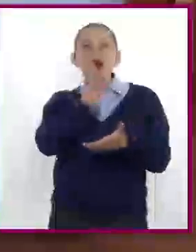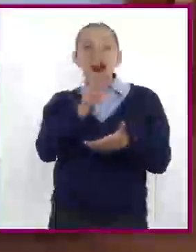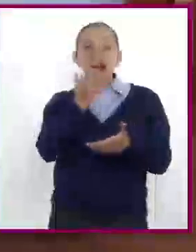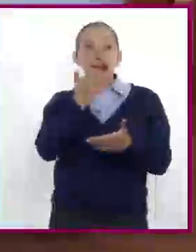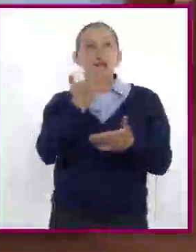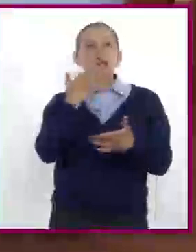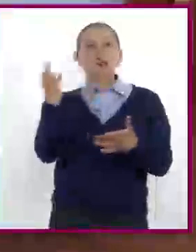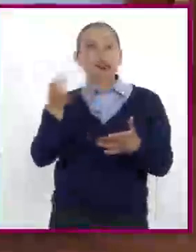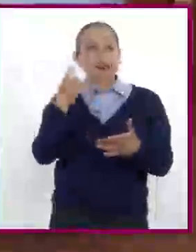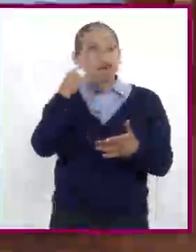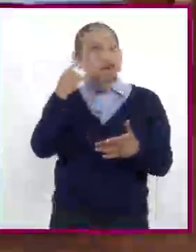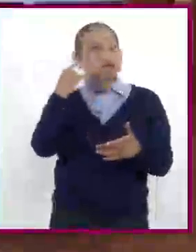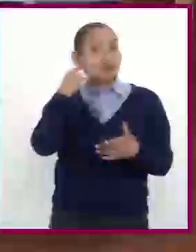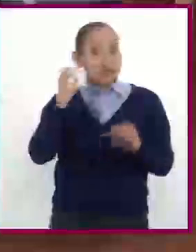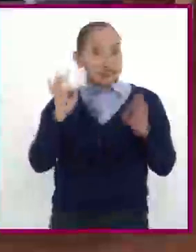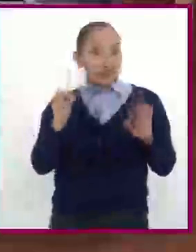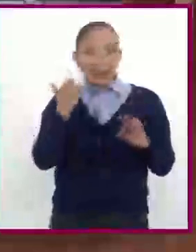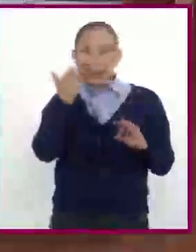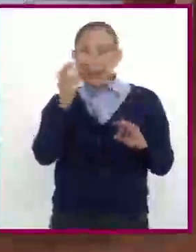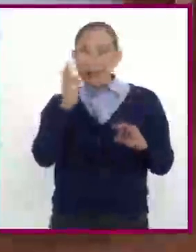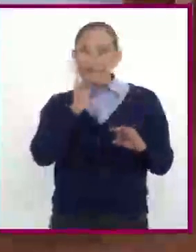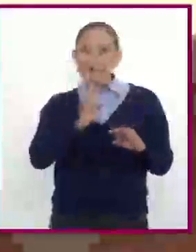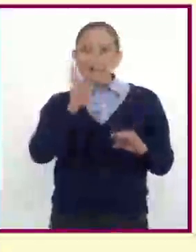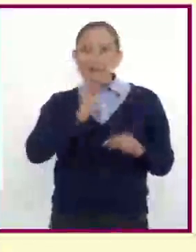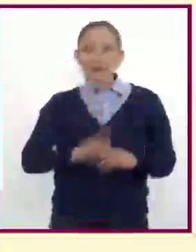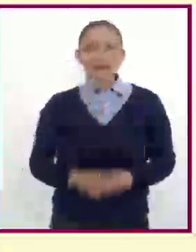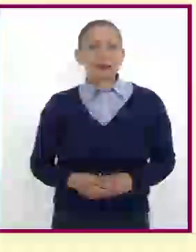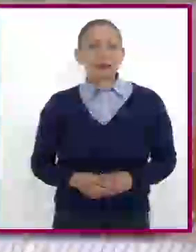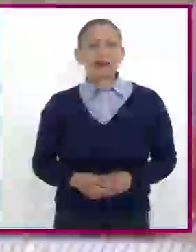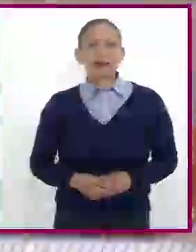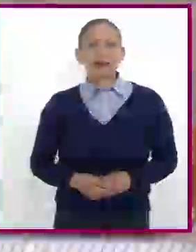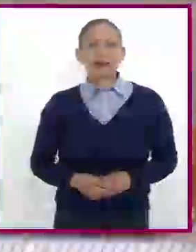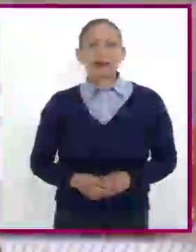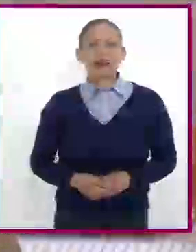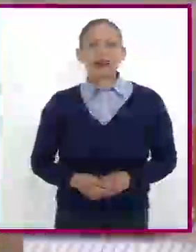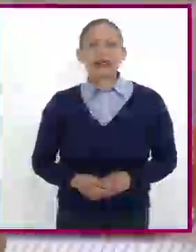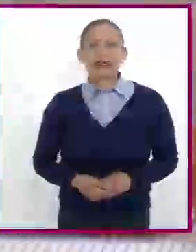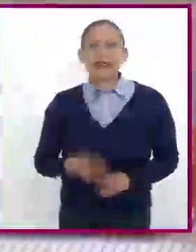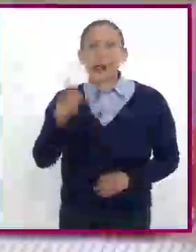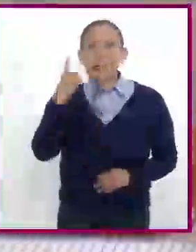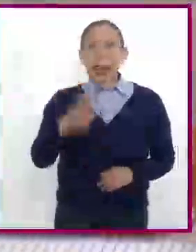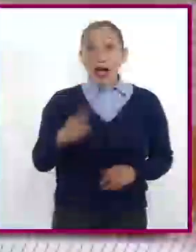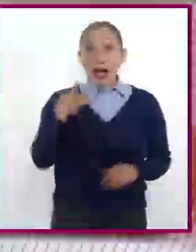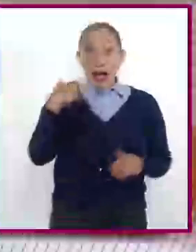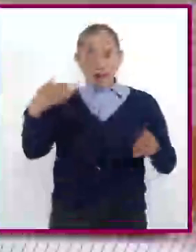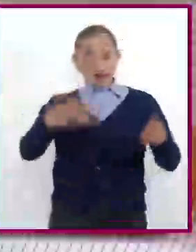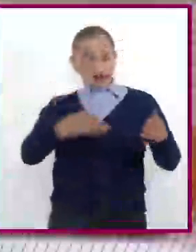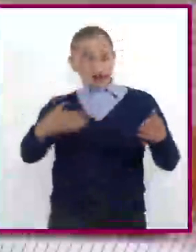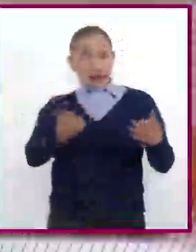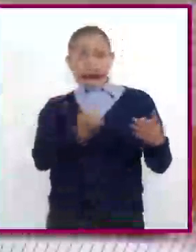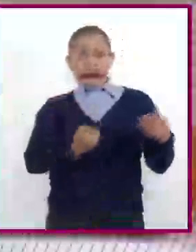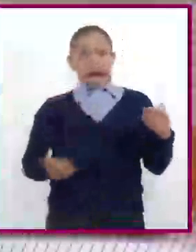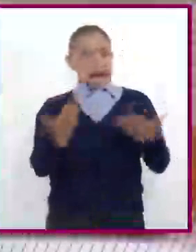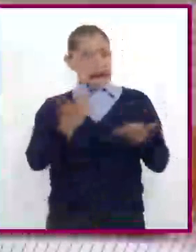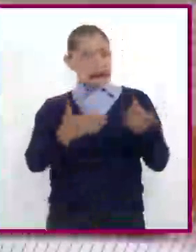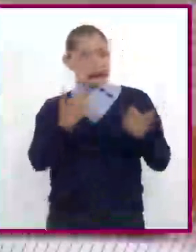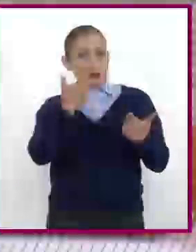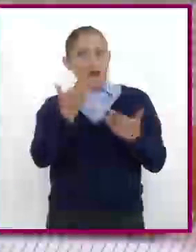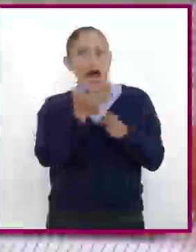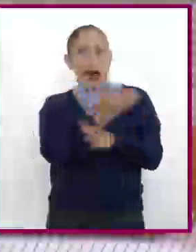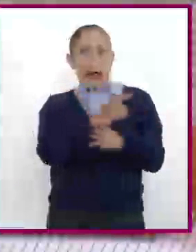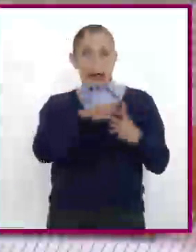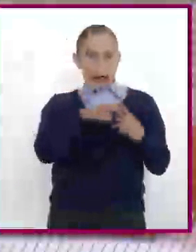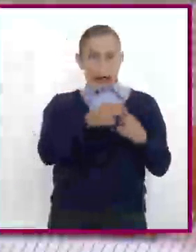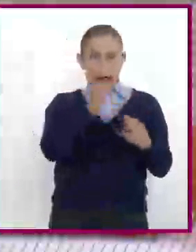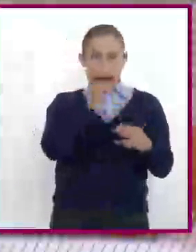rico suena! Ya lo quiero probar. Para que nuestro guisado sea todo un éxito, antes de